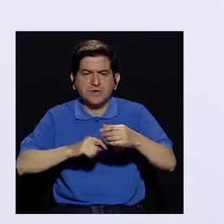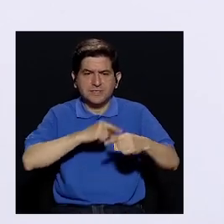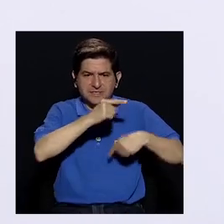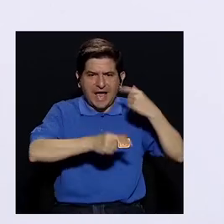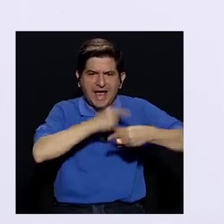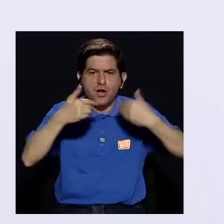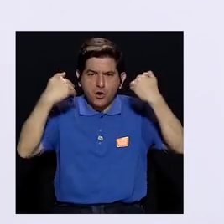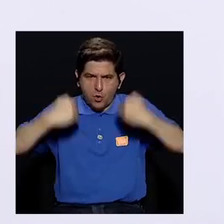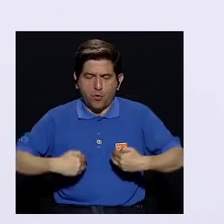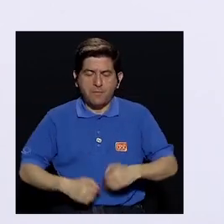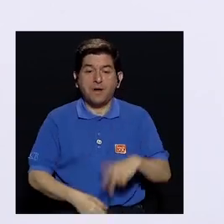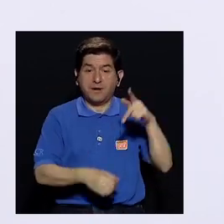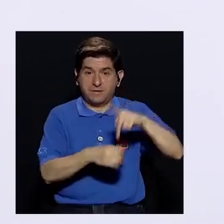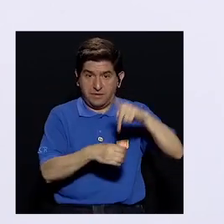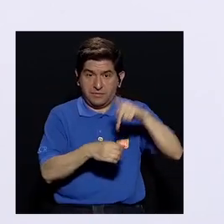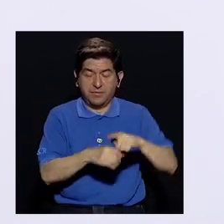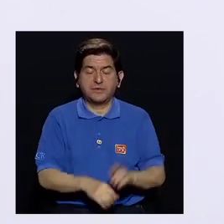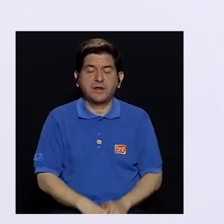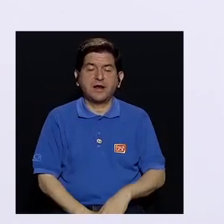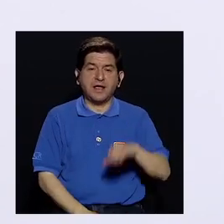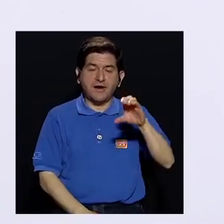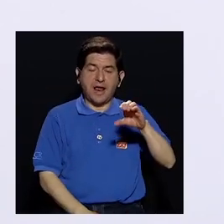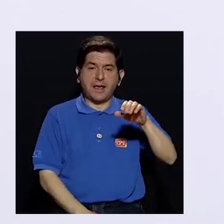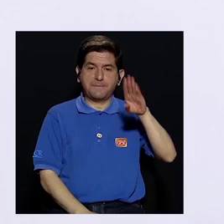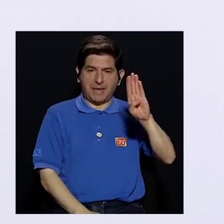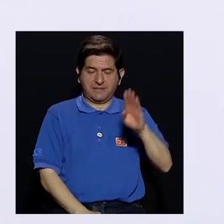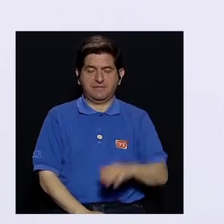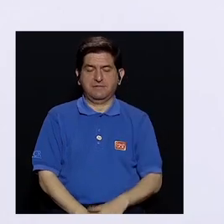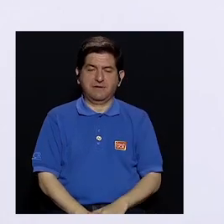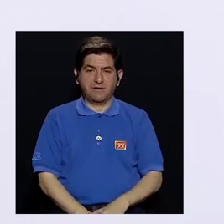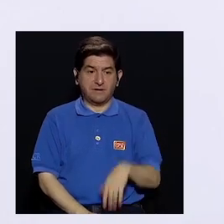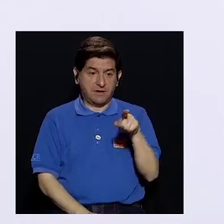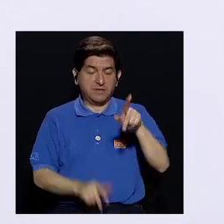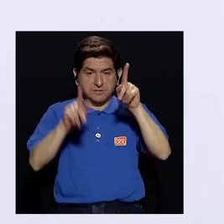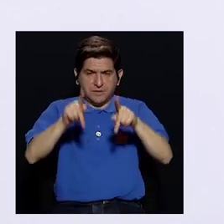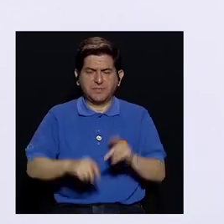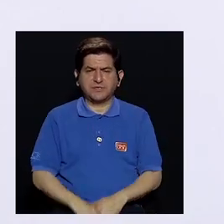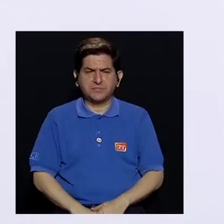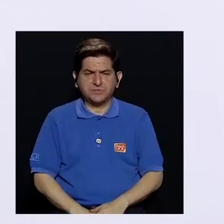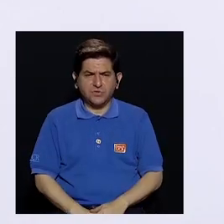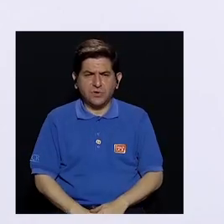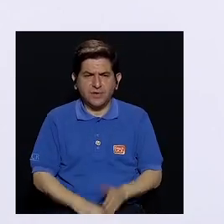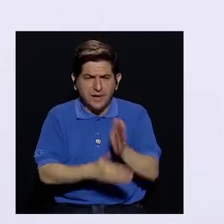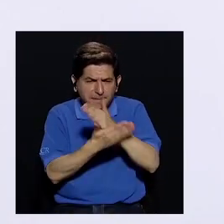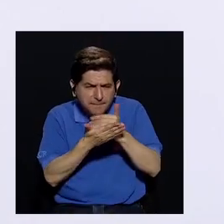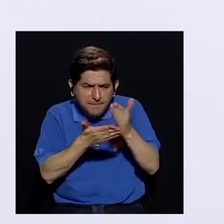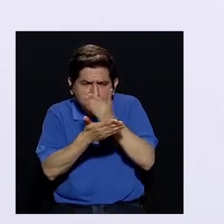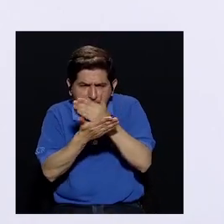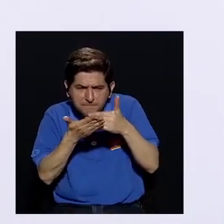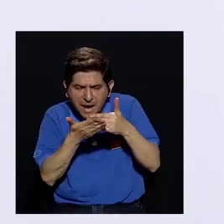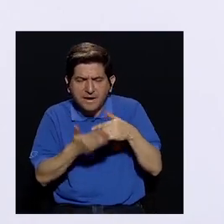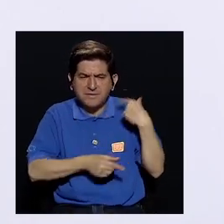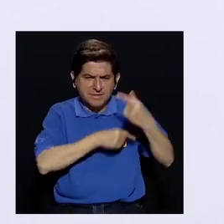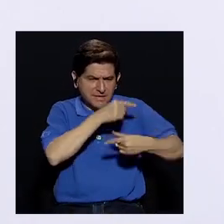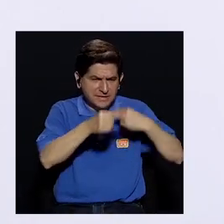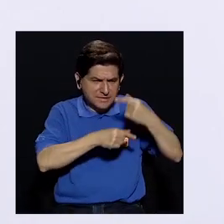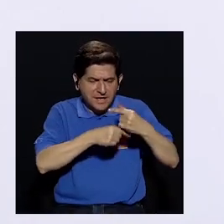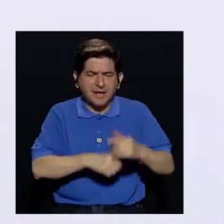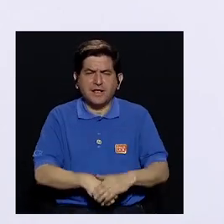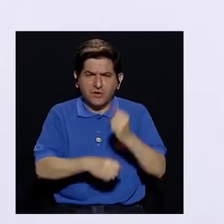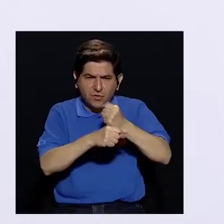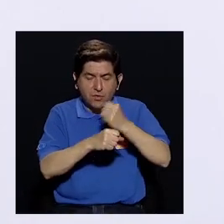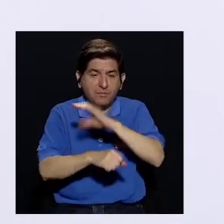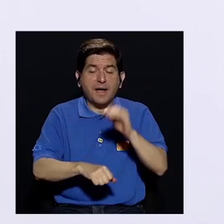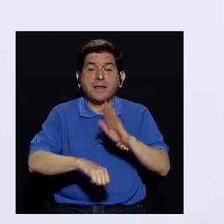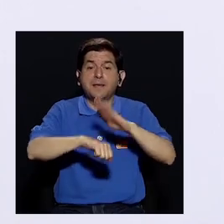las secuencias del genoma porque en ese momento y ahí participó en el simposio reik bendtner que estaba